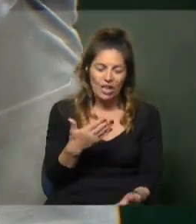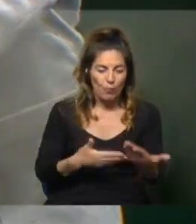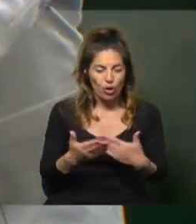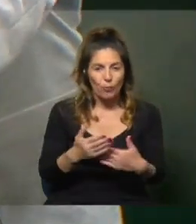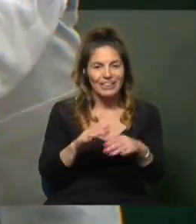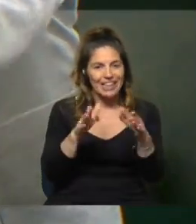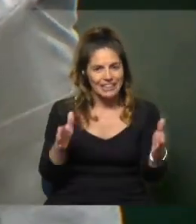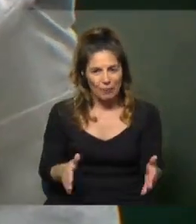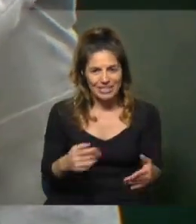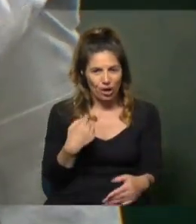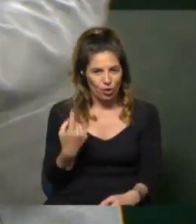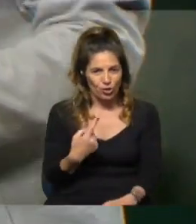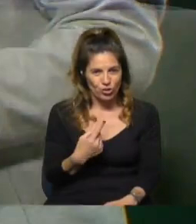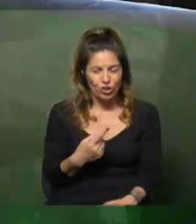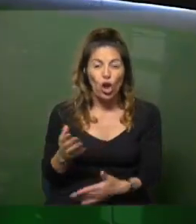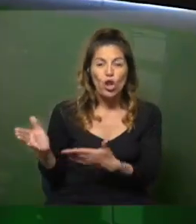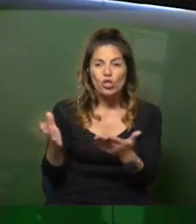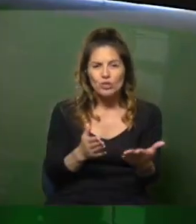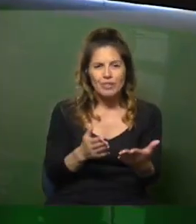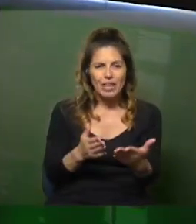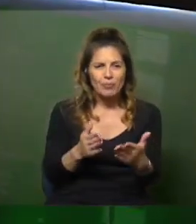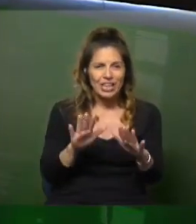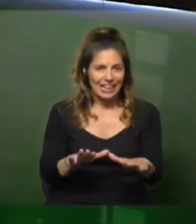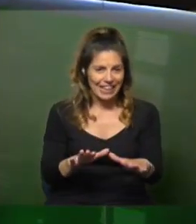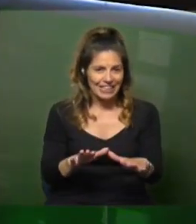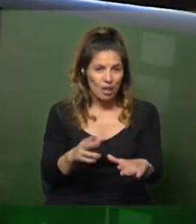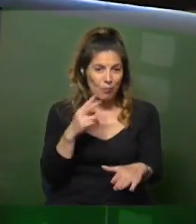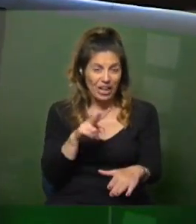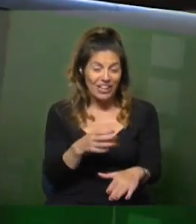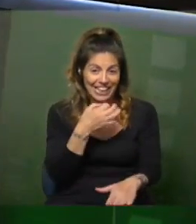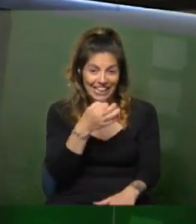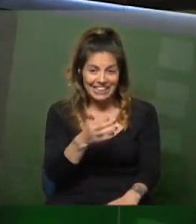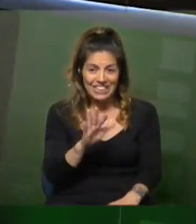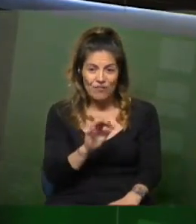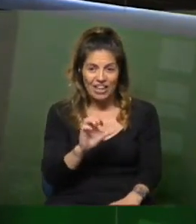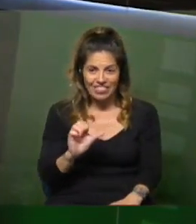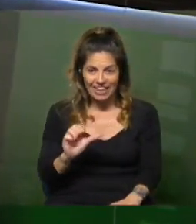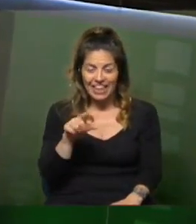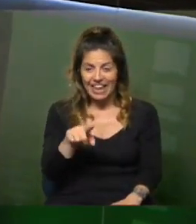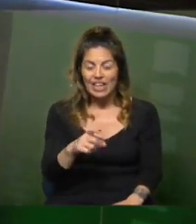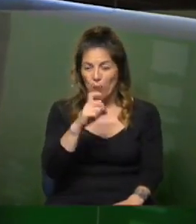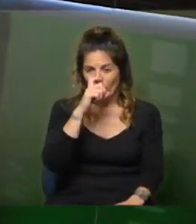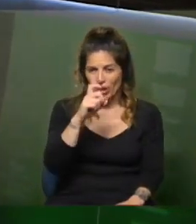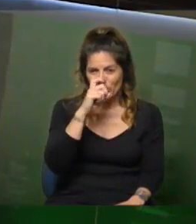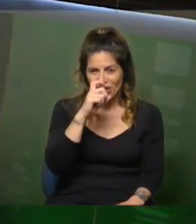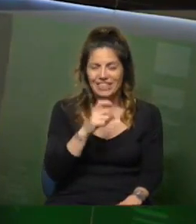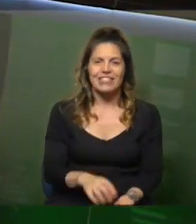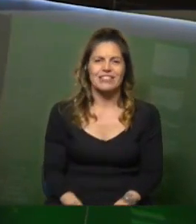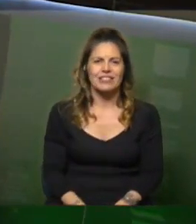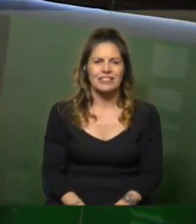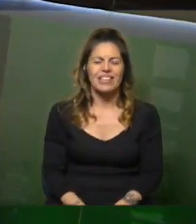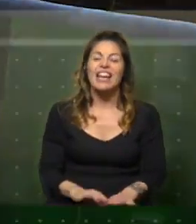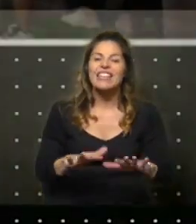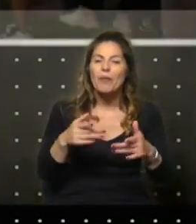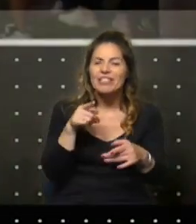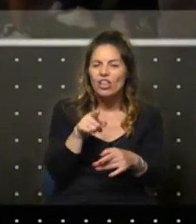esta mesa con nosotros los invitamos a quedarles unos minutos para ver qué nos dice Fed jurkovic desde Buenos Aires Bueno qué